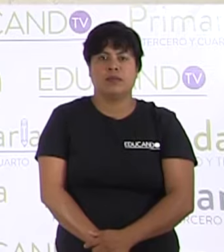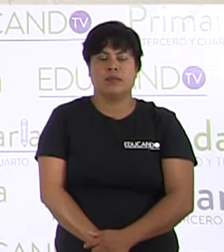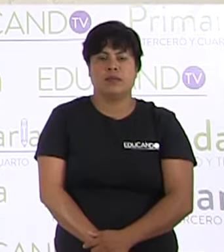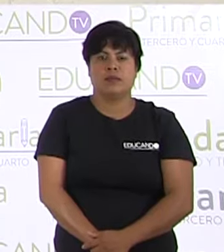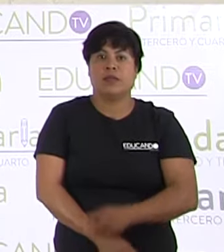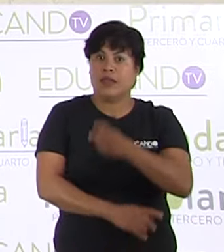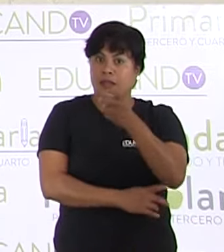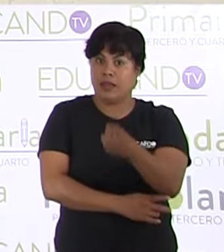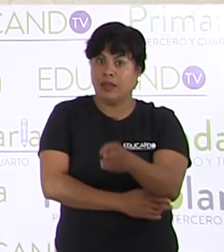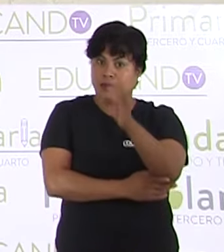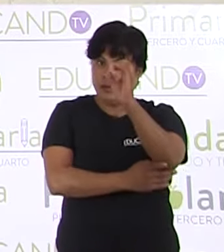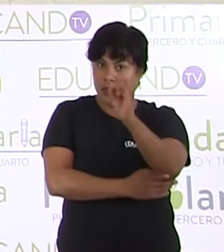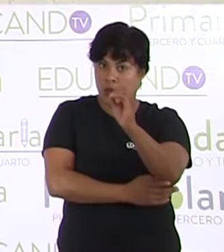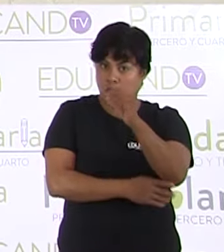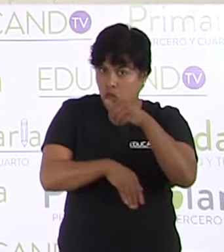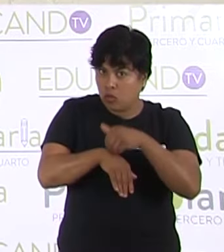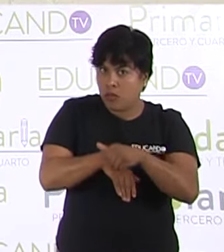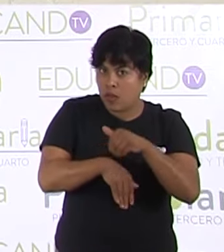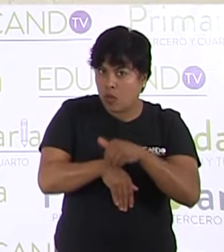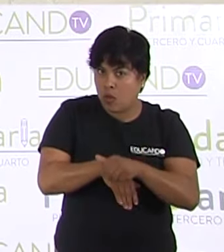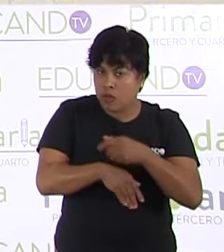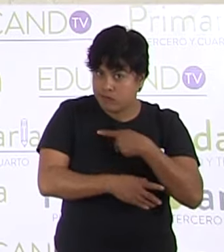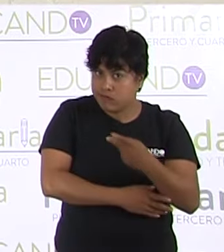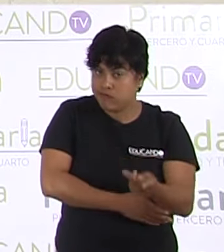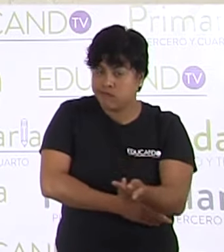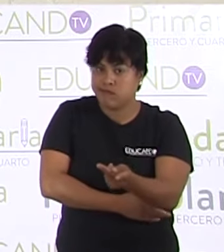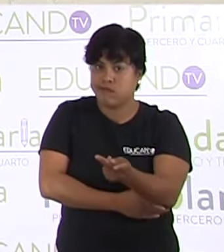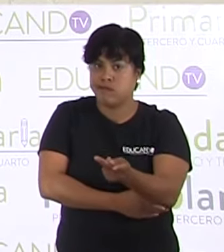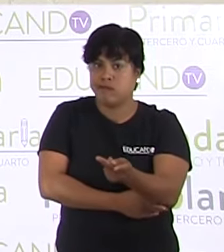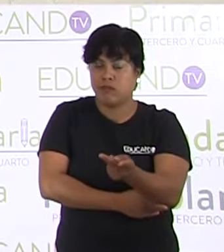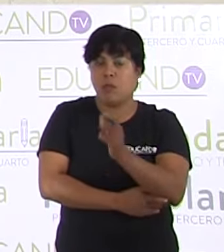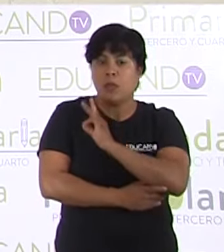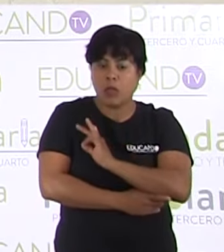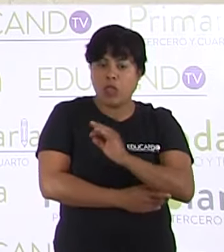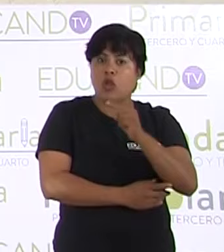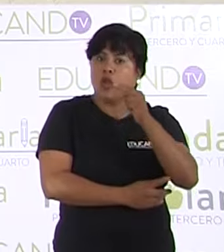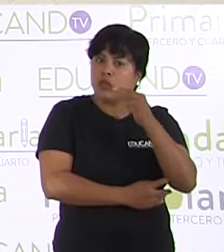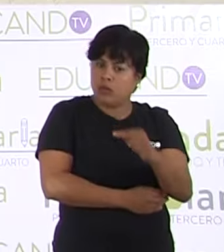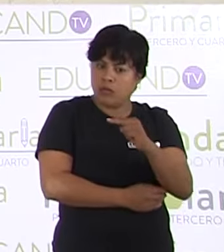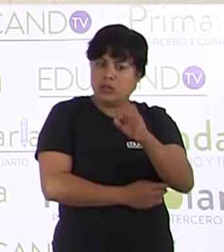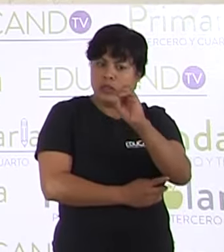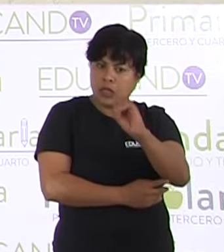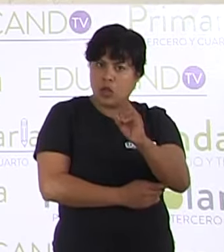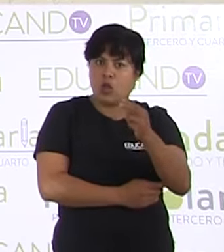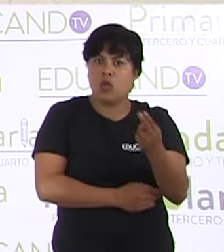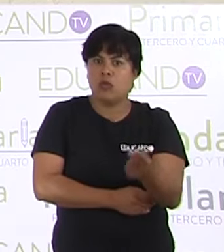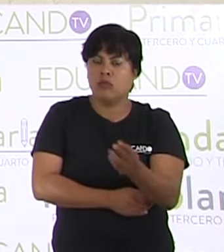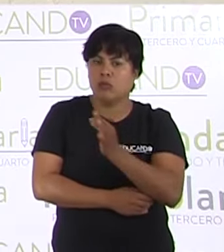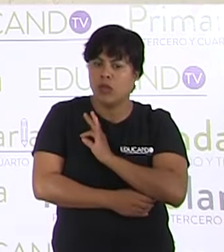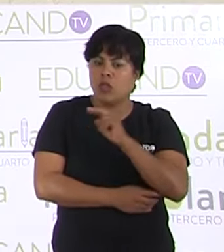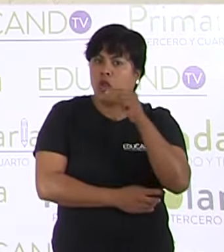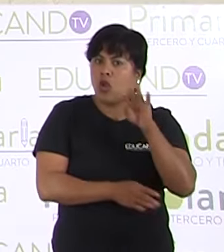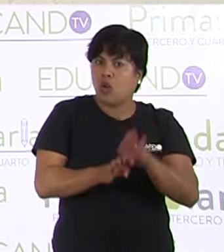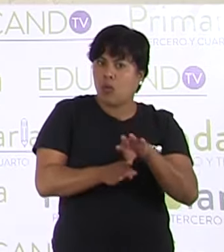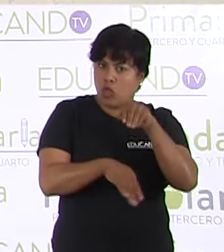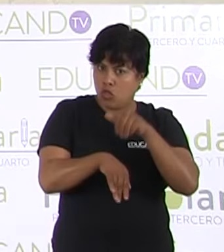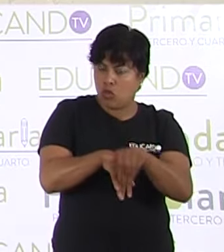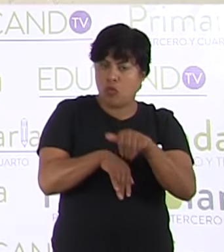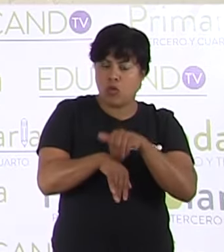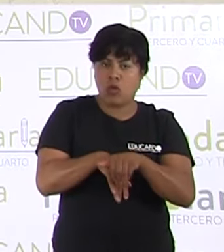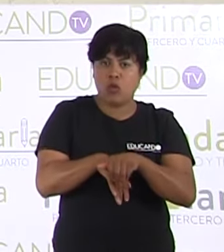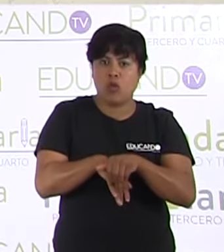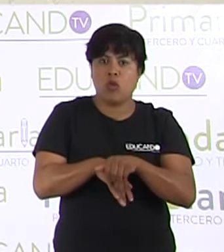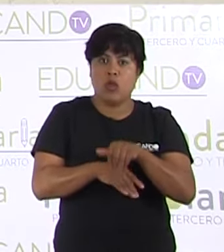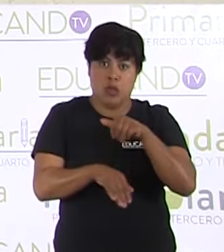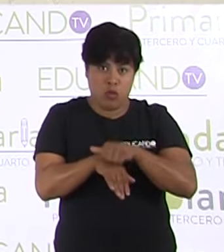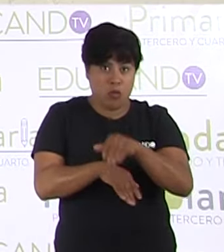es el cero un número podemos llamarlo un número un número como todos los que conocemos es un es un